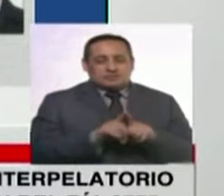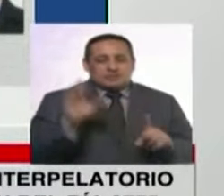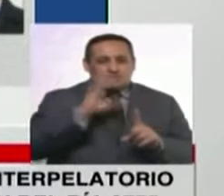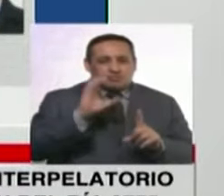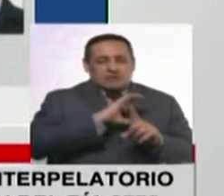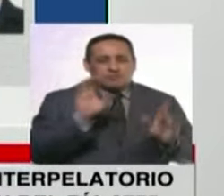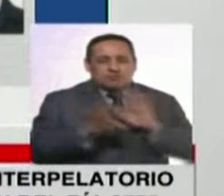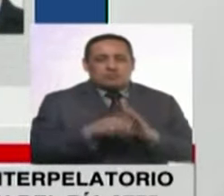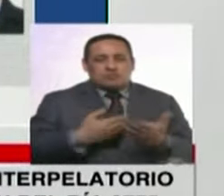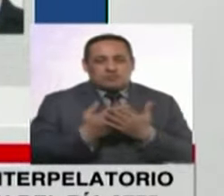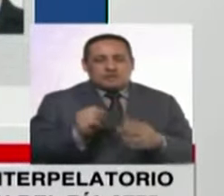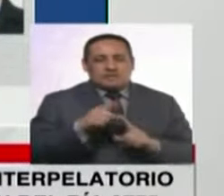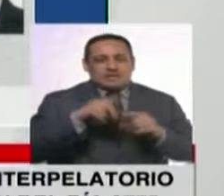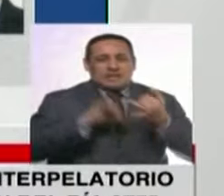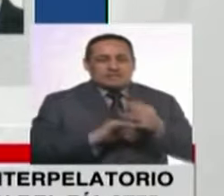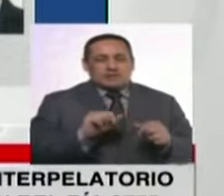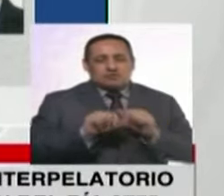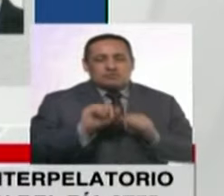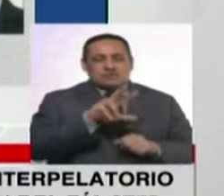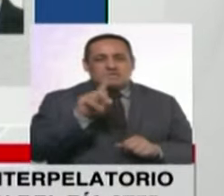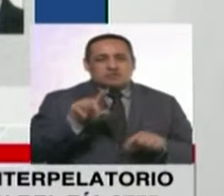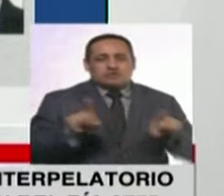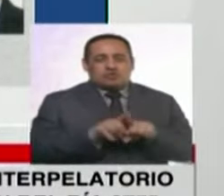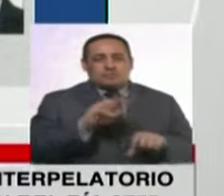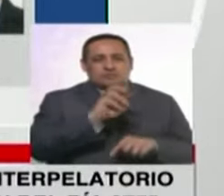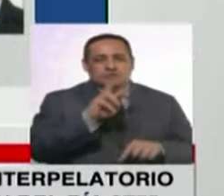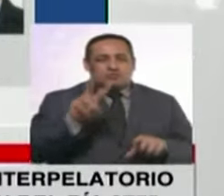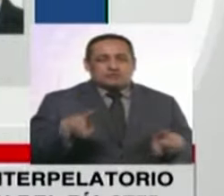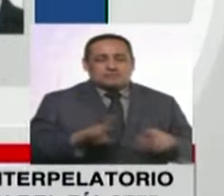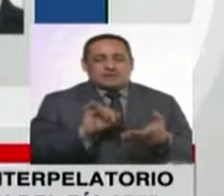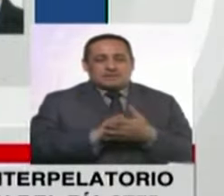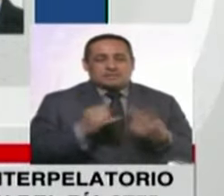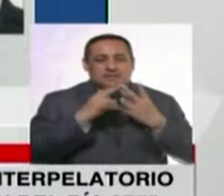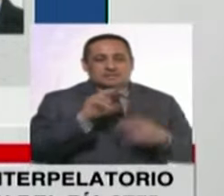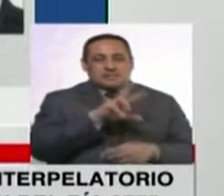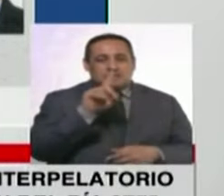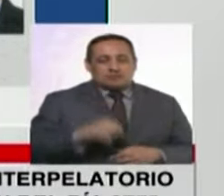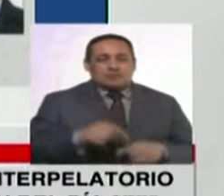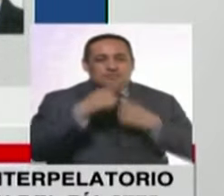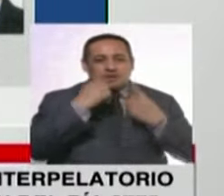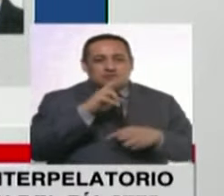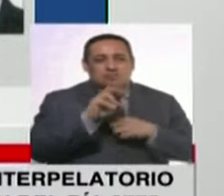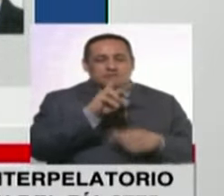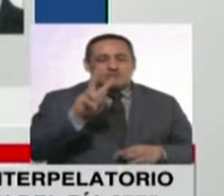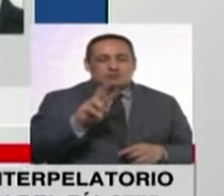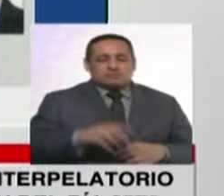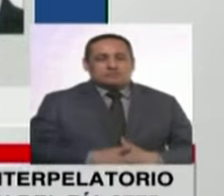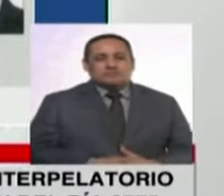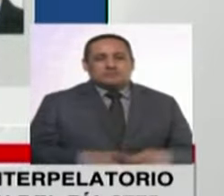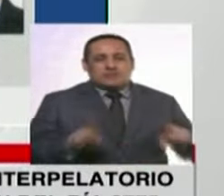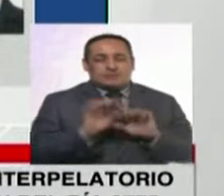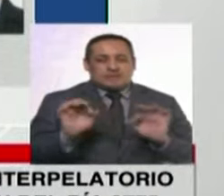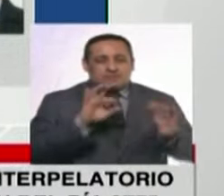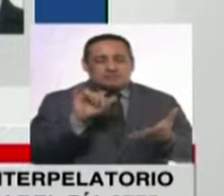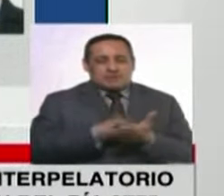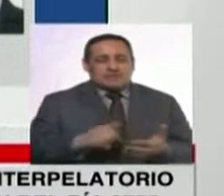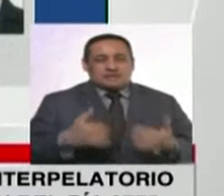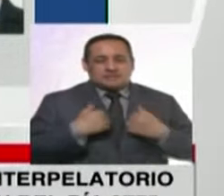conforme al acta número 31 2022 serpi del 31 de marzo de 222 la misma